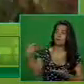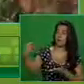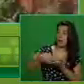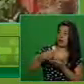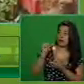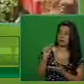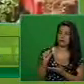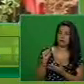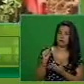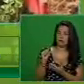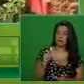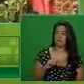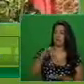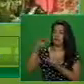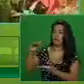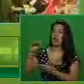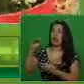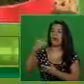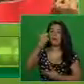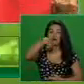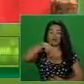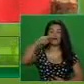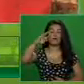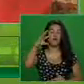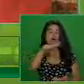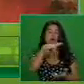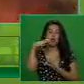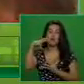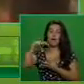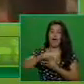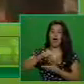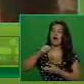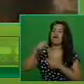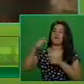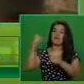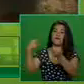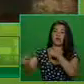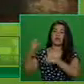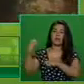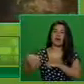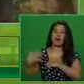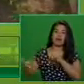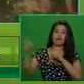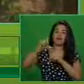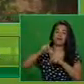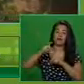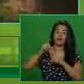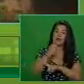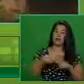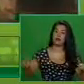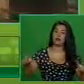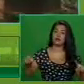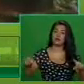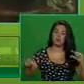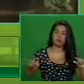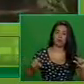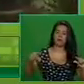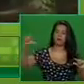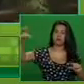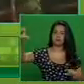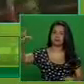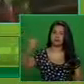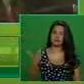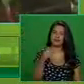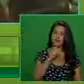nosotros como consumidores finales estamos pagando por ese mismo rubro sea una diferencia y una brecha muy grande, ¿no? Claro.